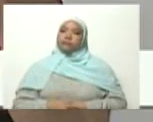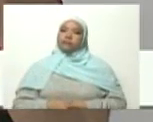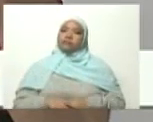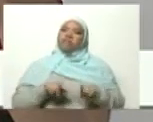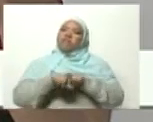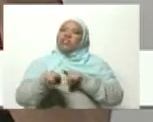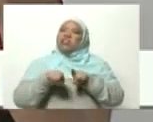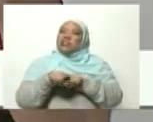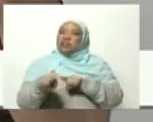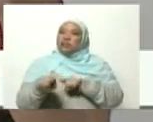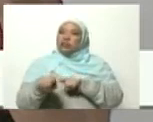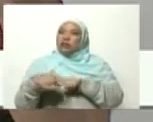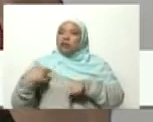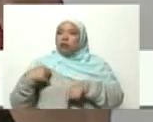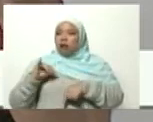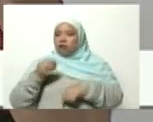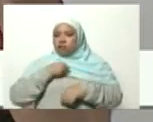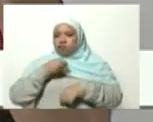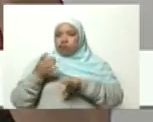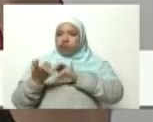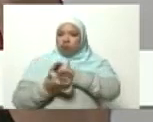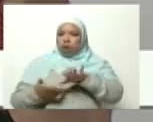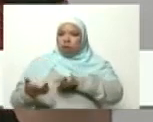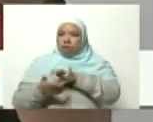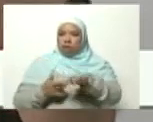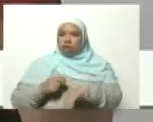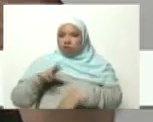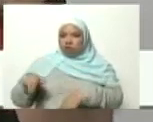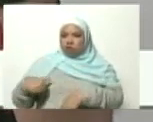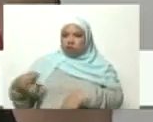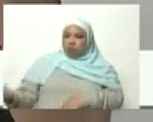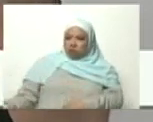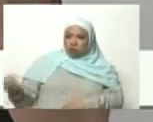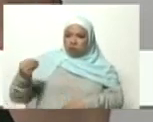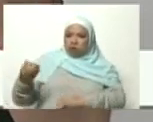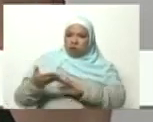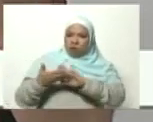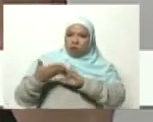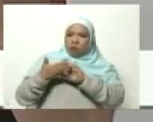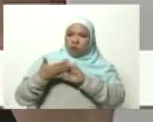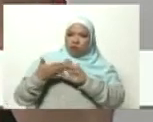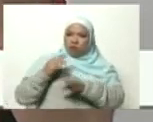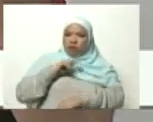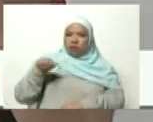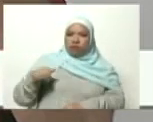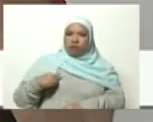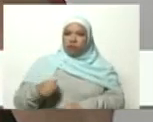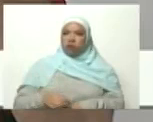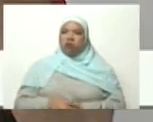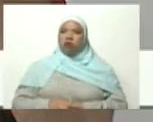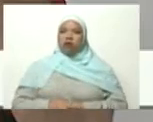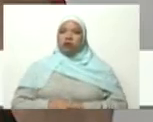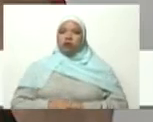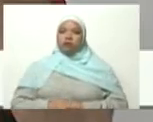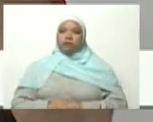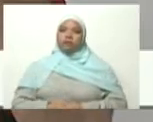Que tienen miles de problemas, mucho más problemas que nosotros. Y quieren venir a solucionar los problemas de nosotros.